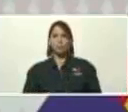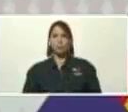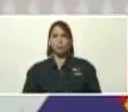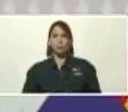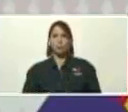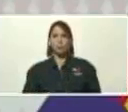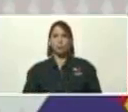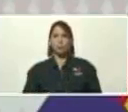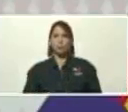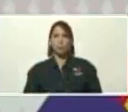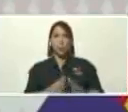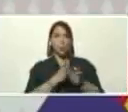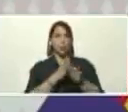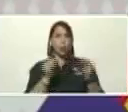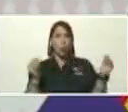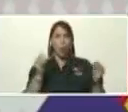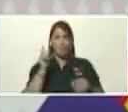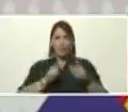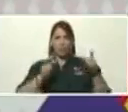a los jubilados,